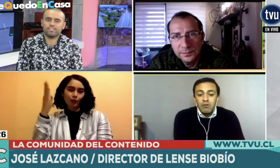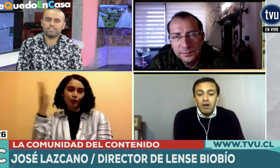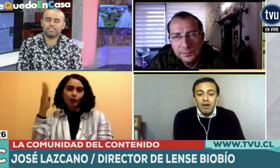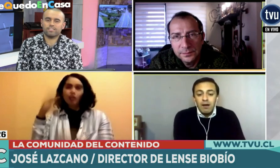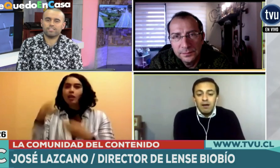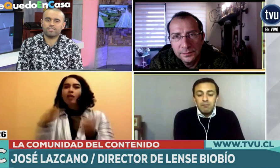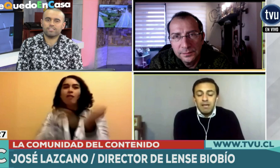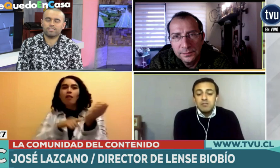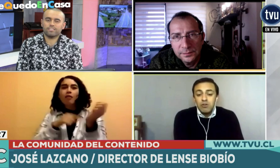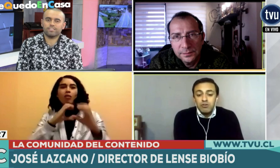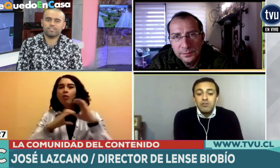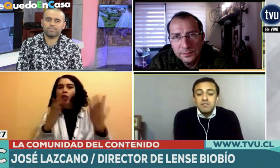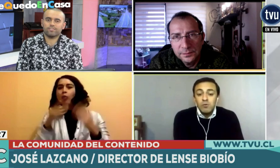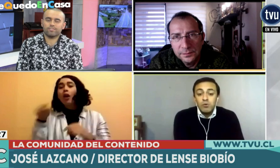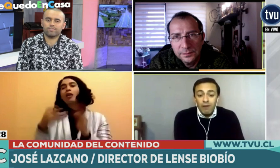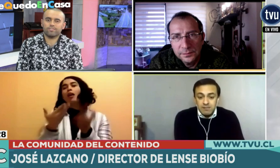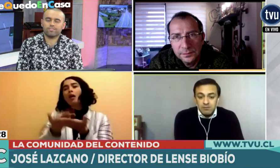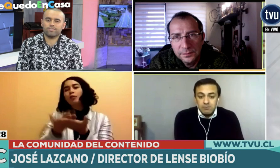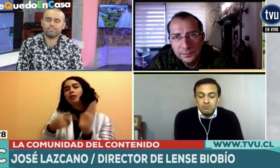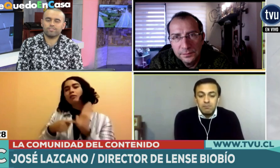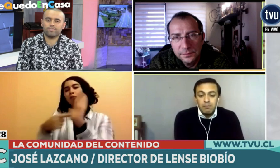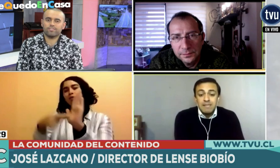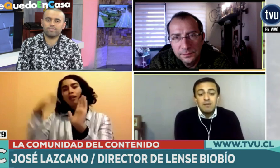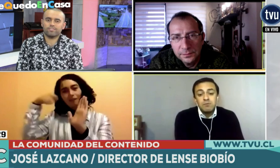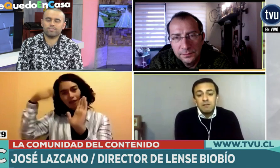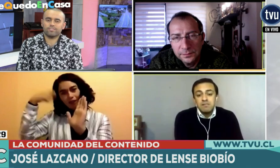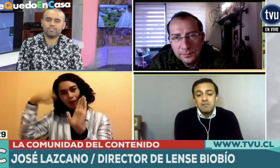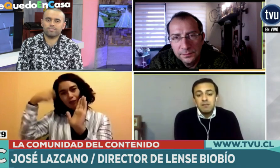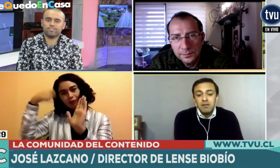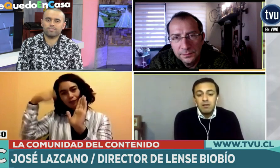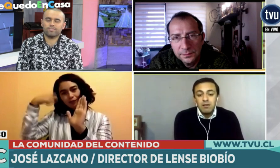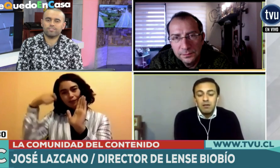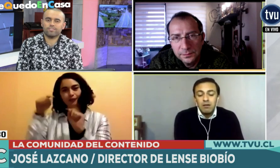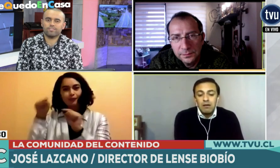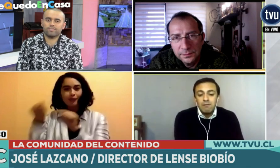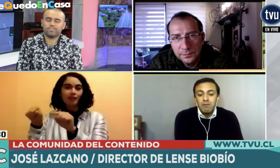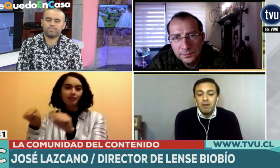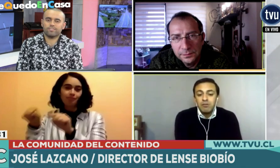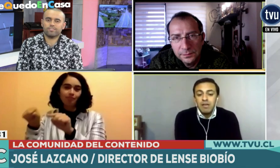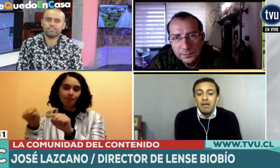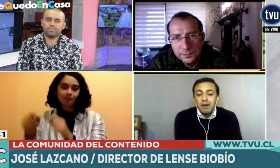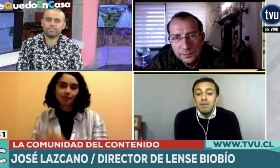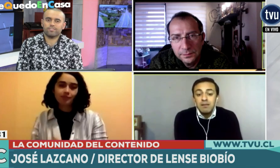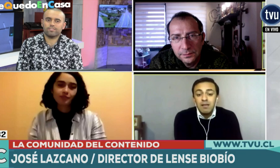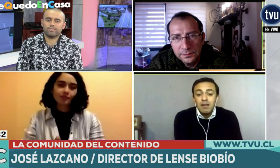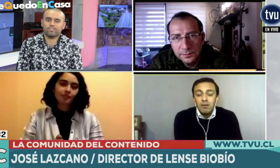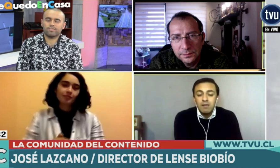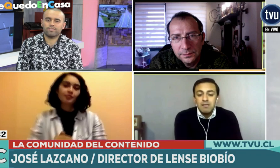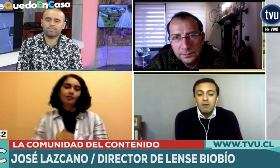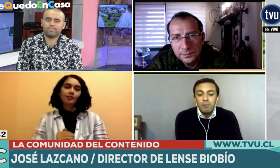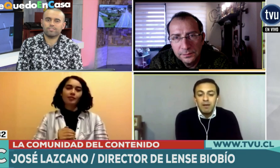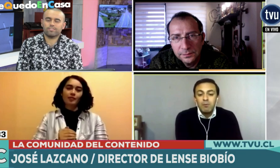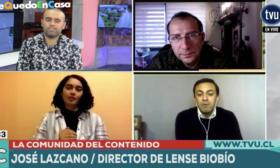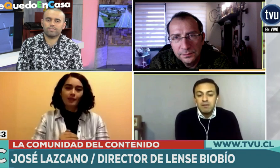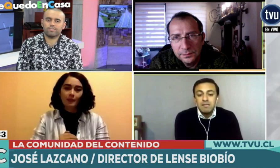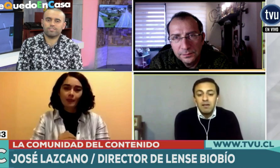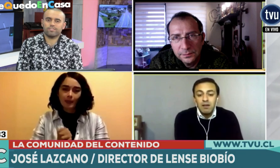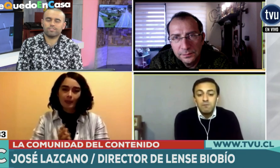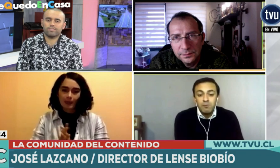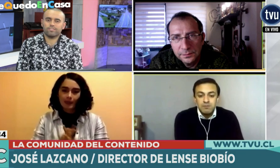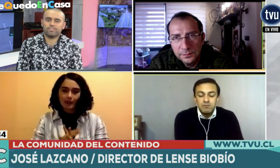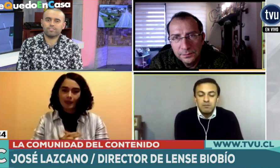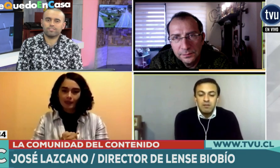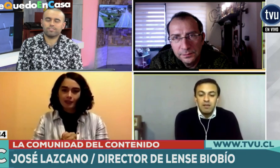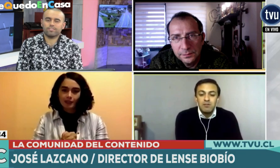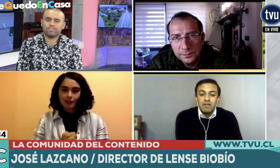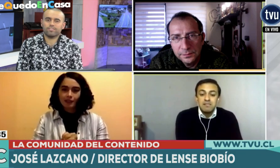Enfocado a, en mi caso, los niños de segundo básico. Pasa muchas veces de que las familias no tienen las herramientas en lengua de señas para compartir esa